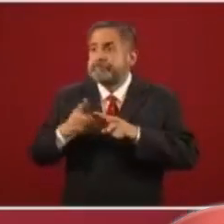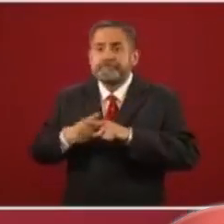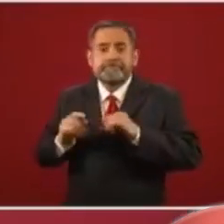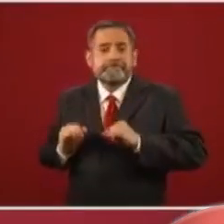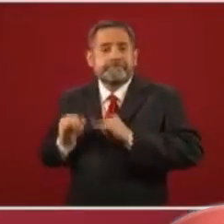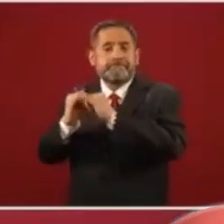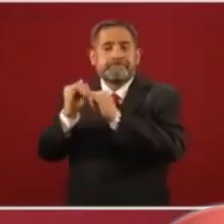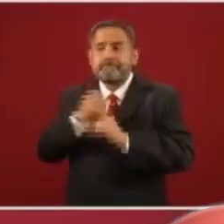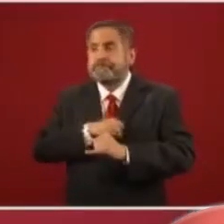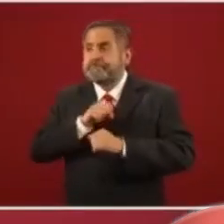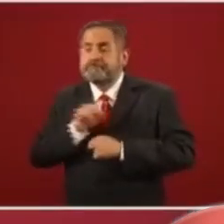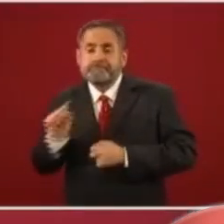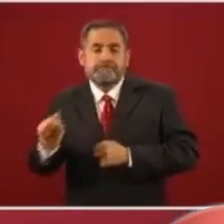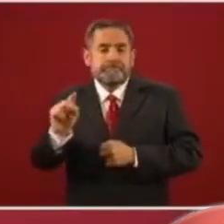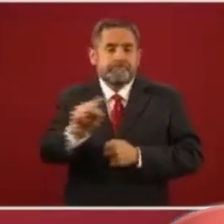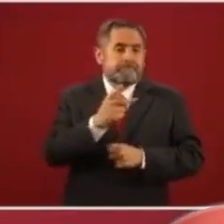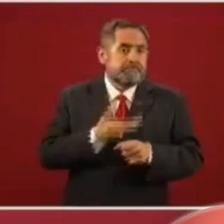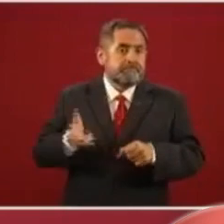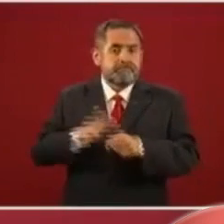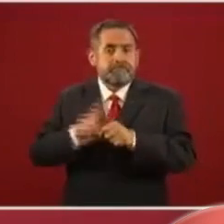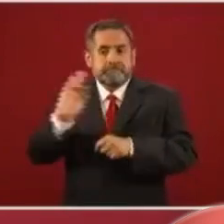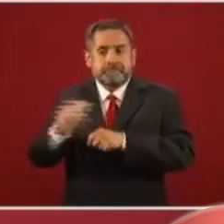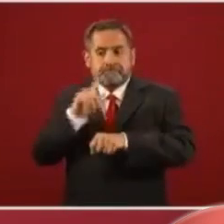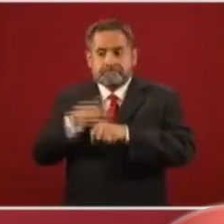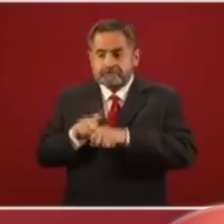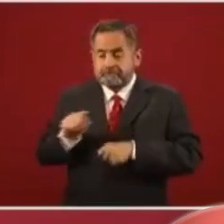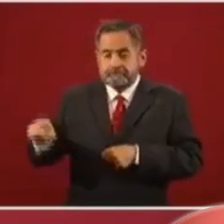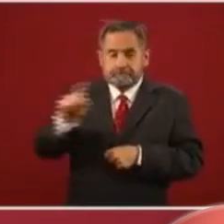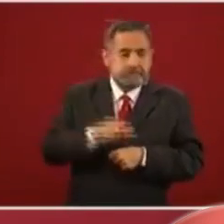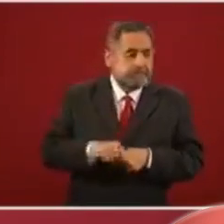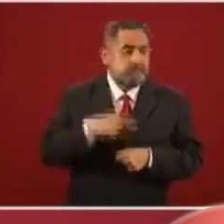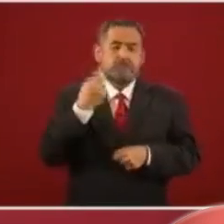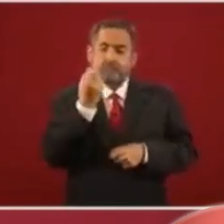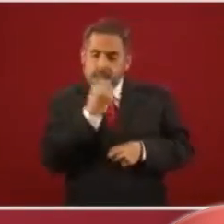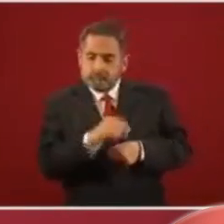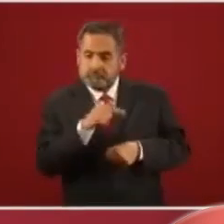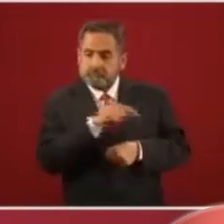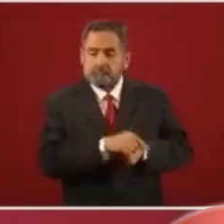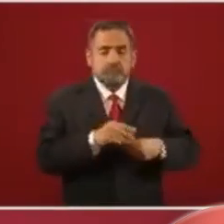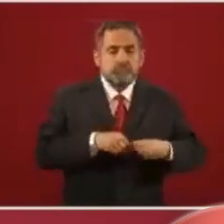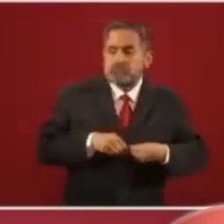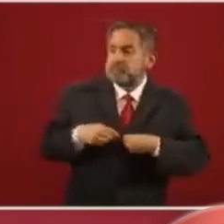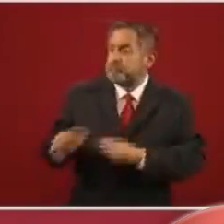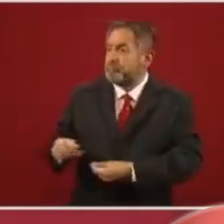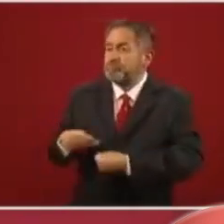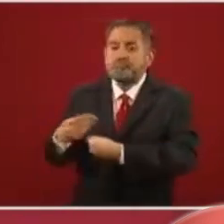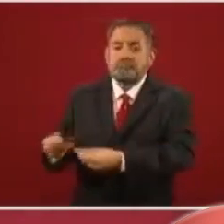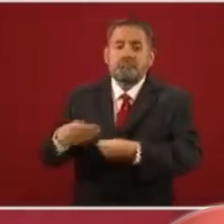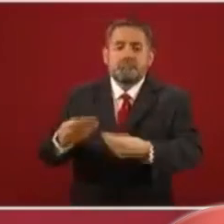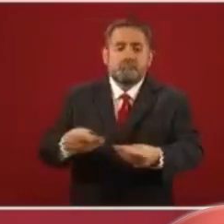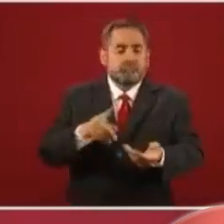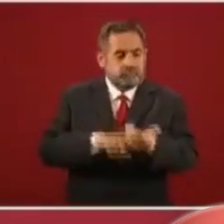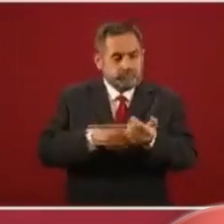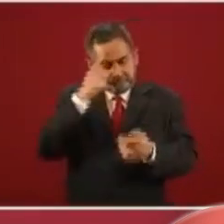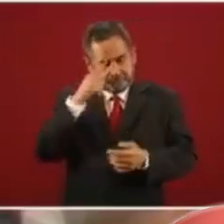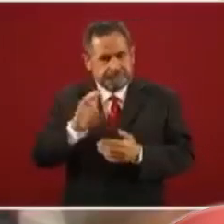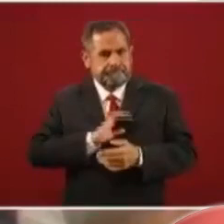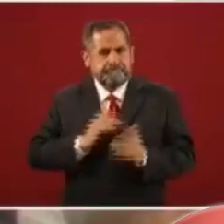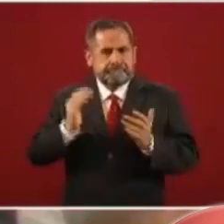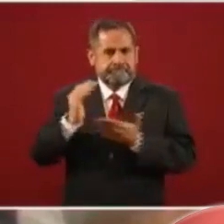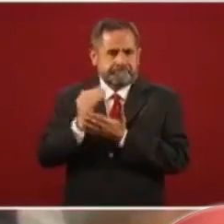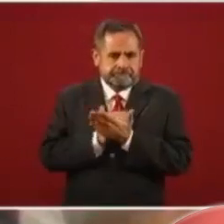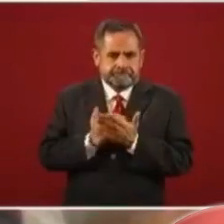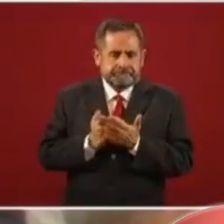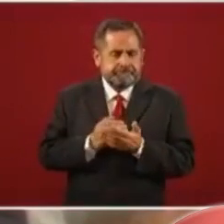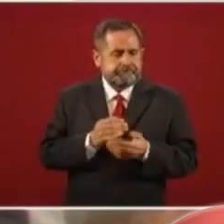salud y hospitales federales que le obligaba a proveer los medicamentos contra el cáncer de manera